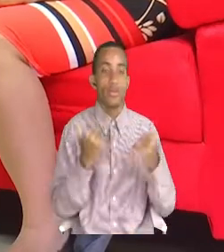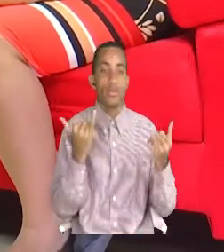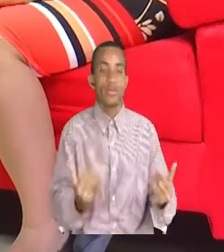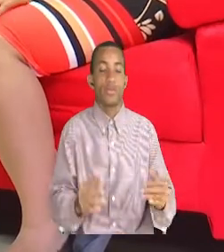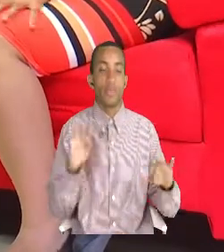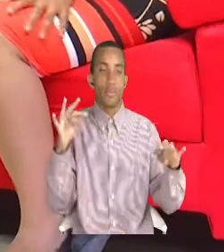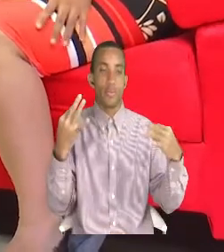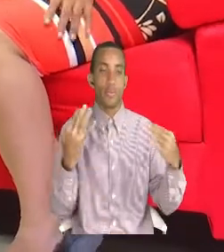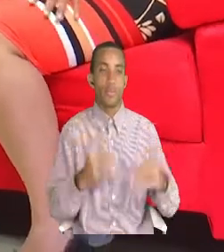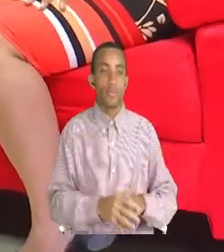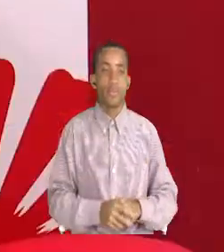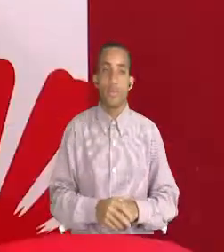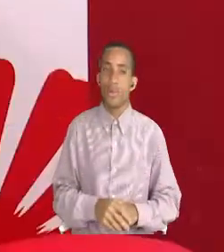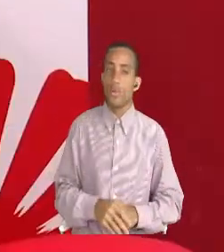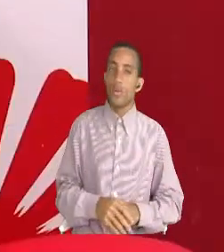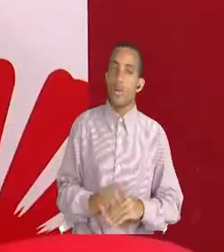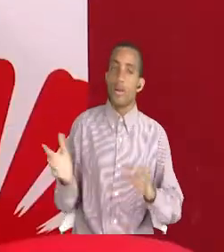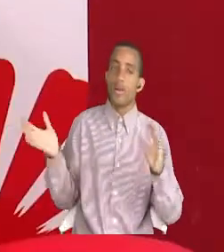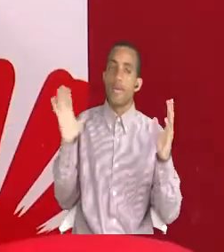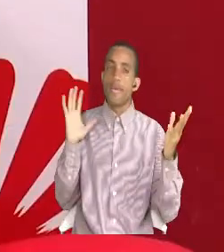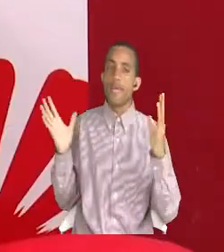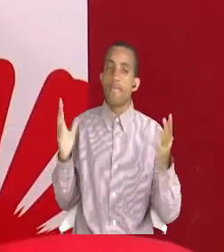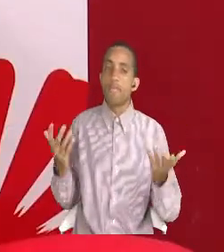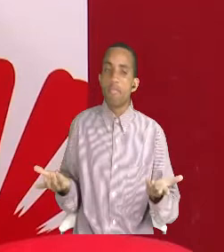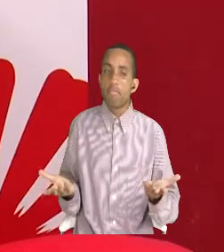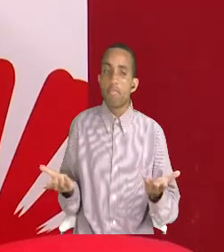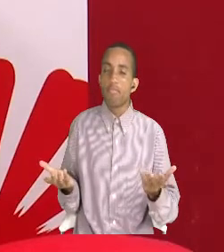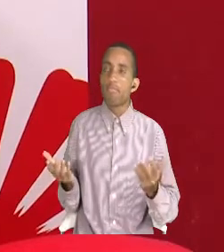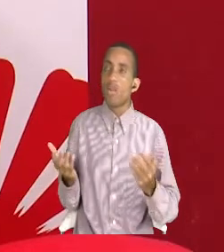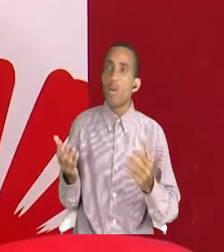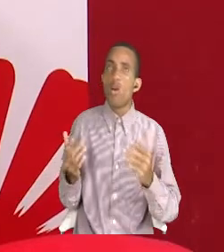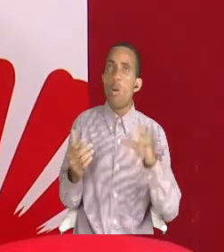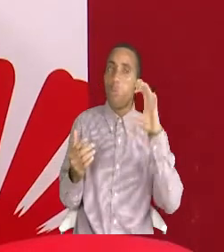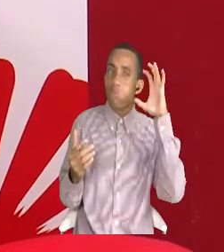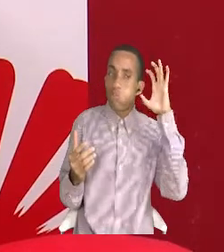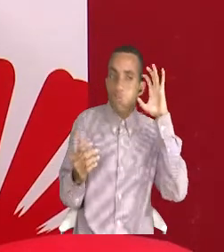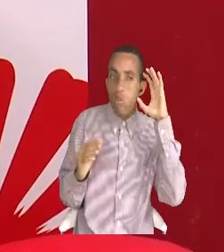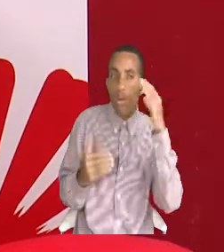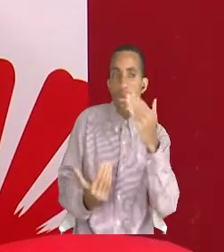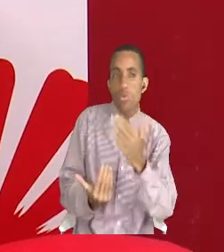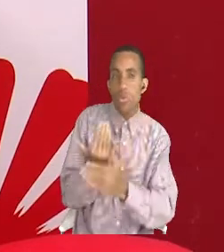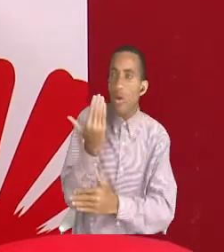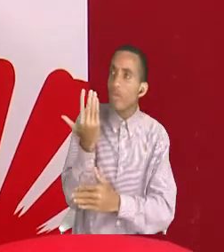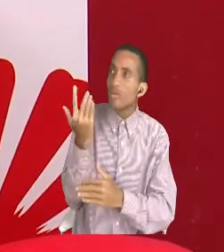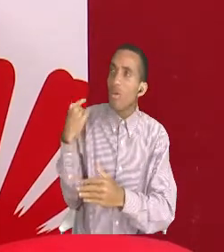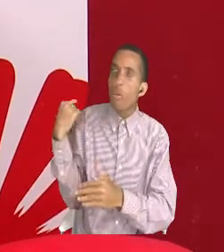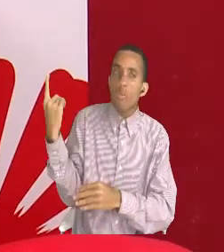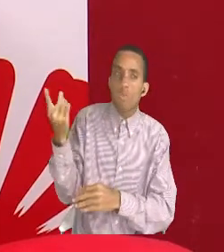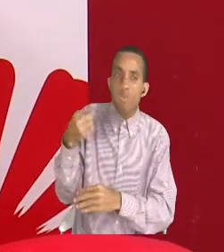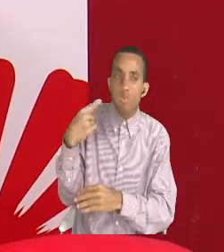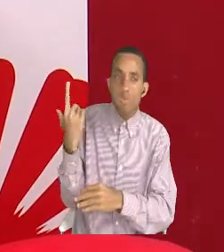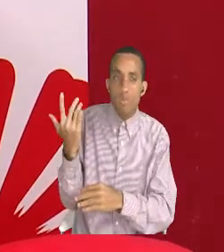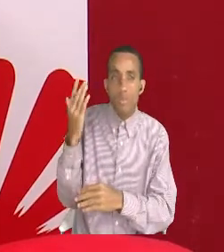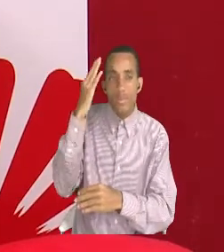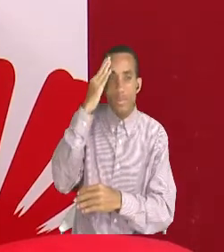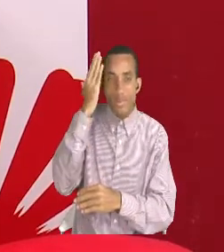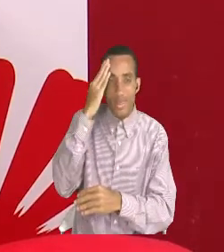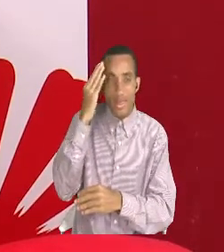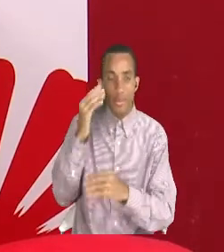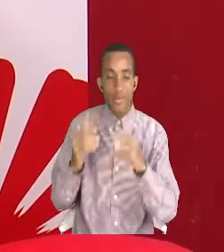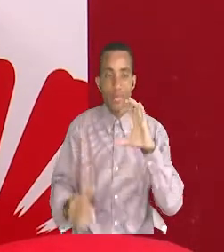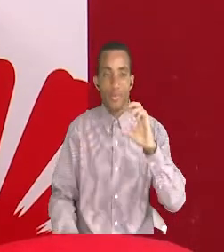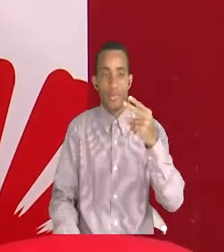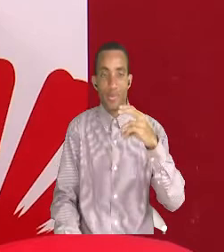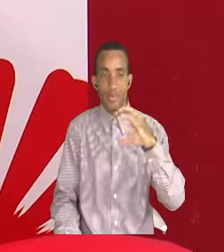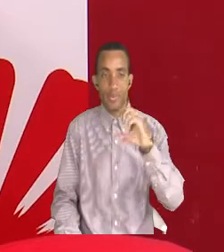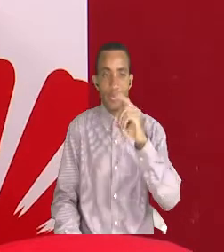momento. Bueno, hablemos un poco acerca de las tendencias que tenemos en estos momentos. Ya nosotros sabemos que Chicas y Chicos es un almacén con